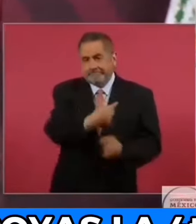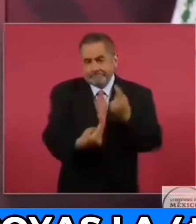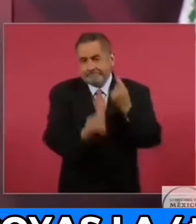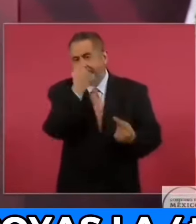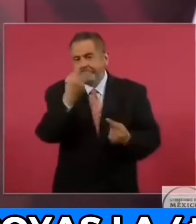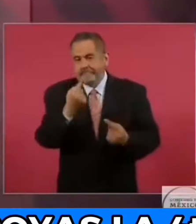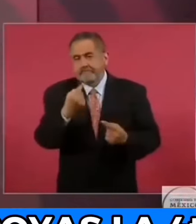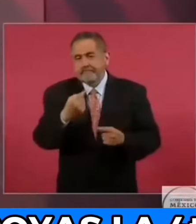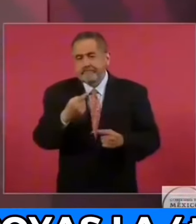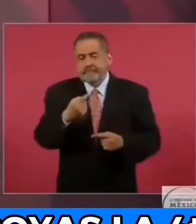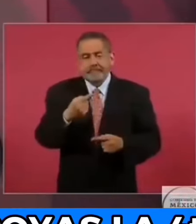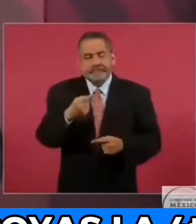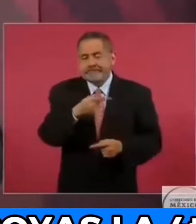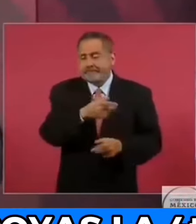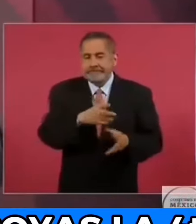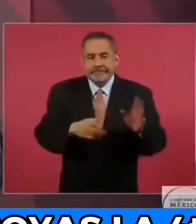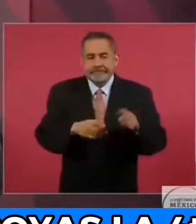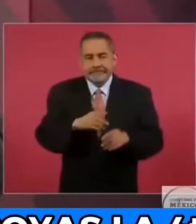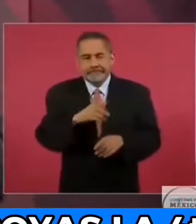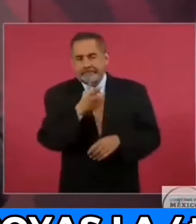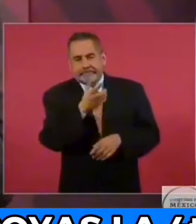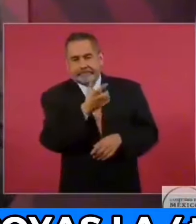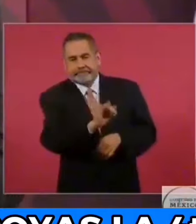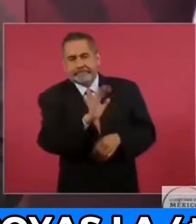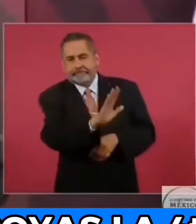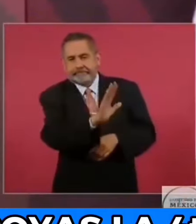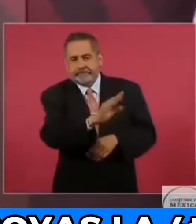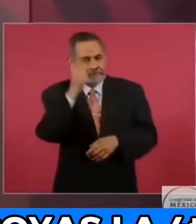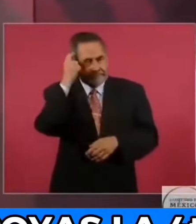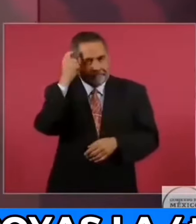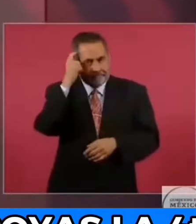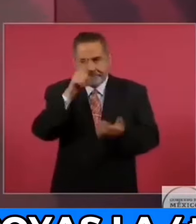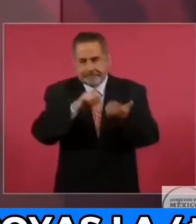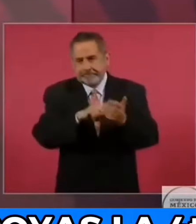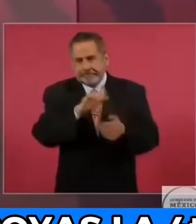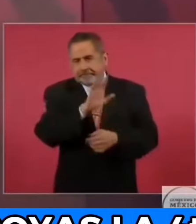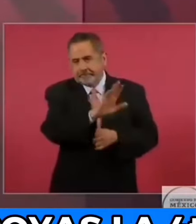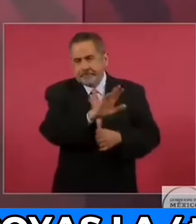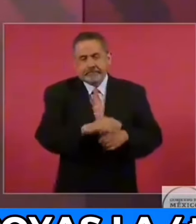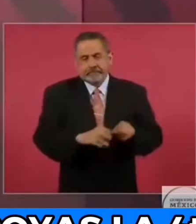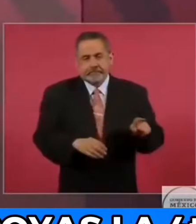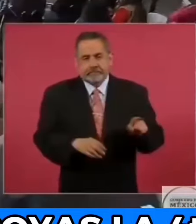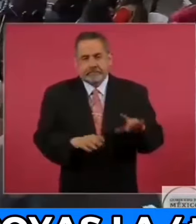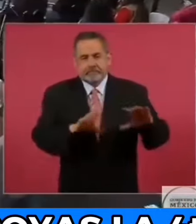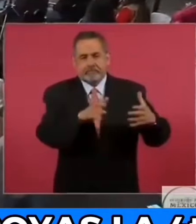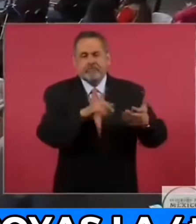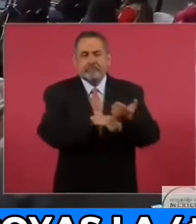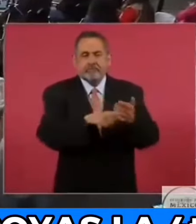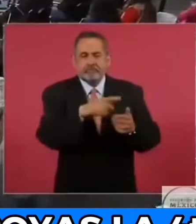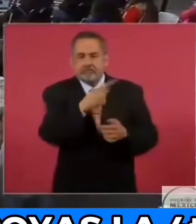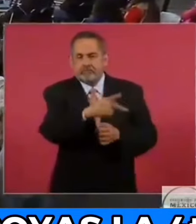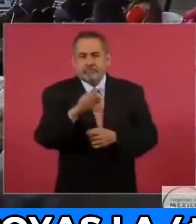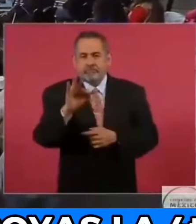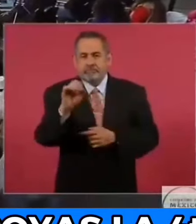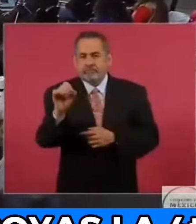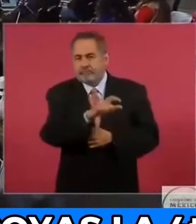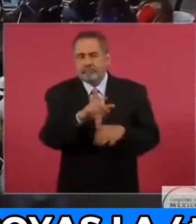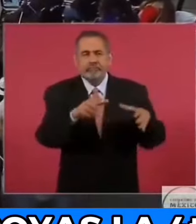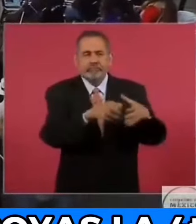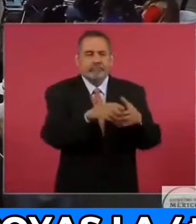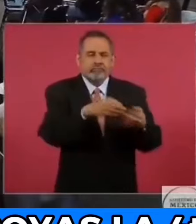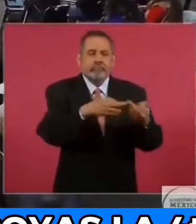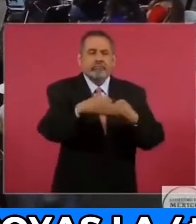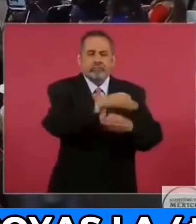más cercano a su pensamiento pero no solo al pensamiento de Fox al